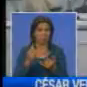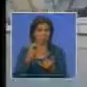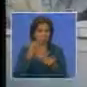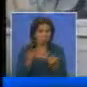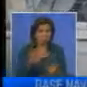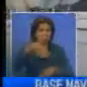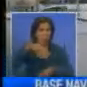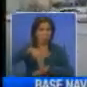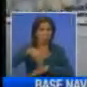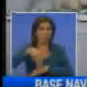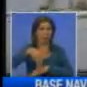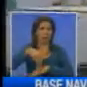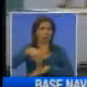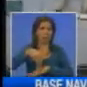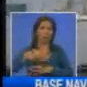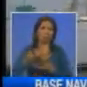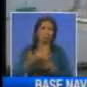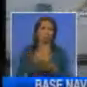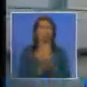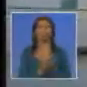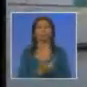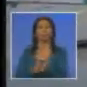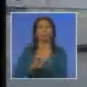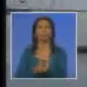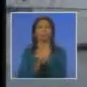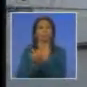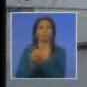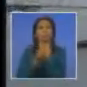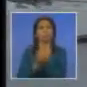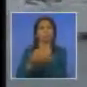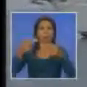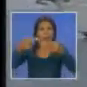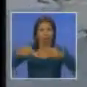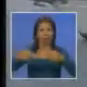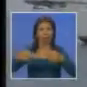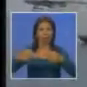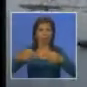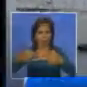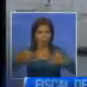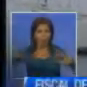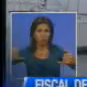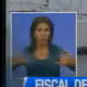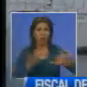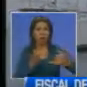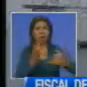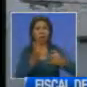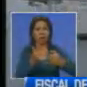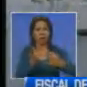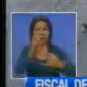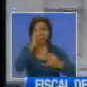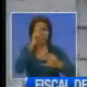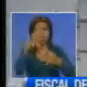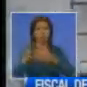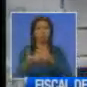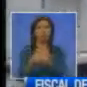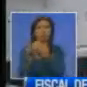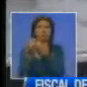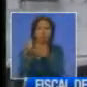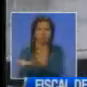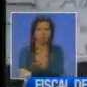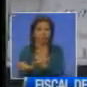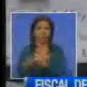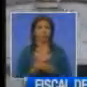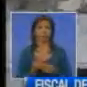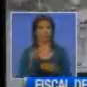Carisma hacia los límites internacionales y entregársela a las autoridades marítimas peruanas. Estas a su